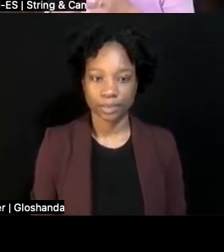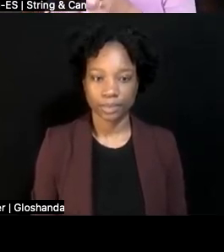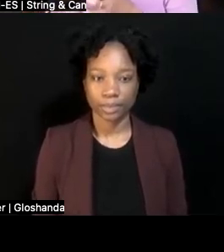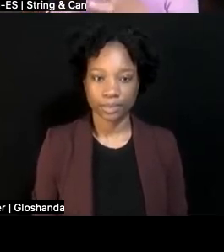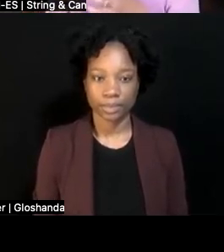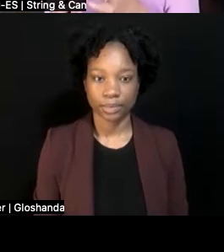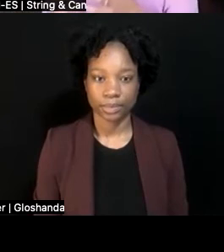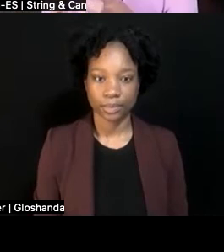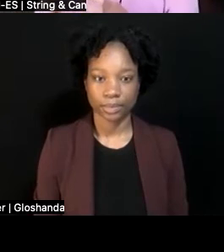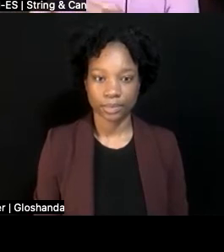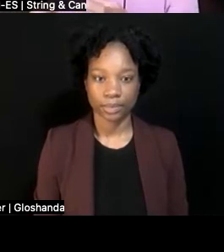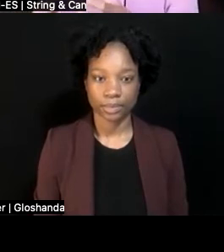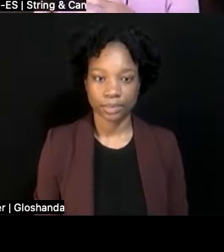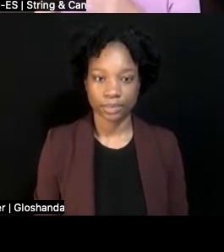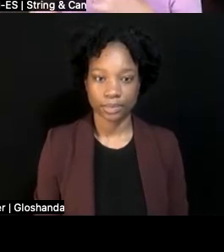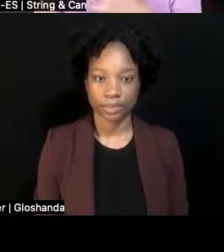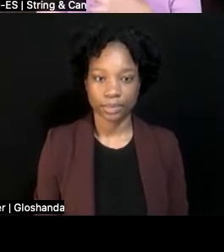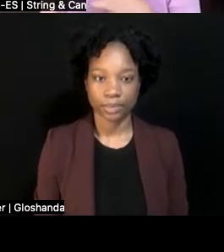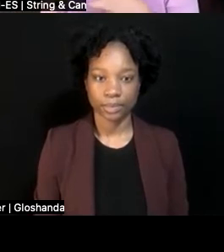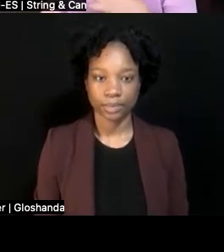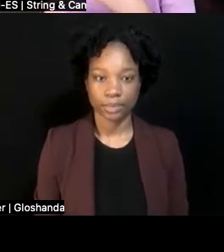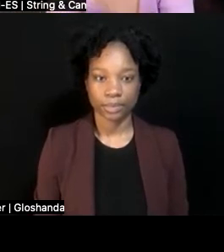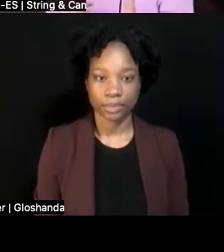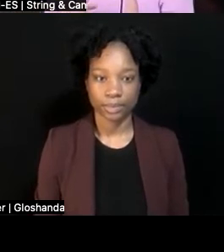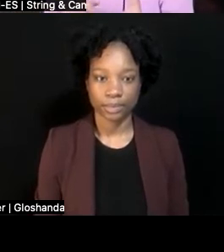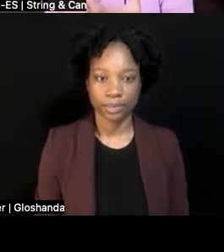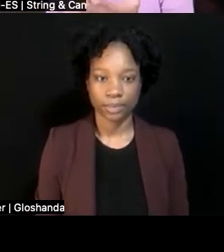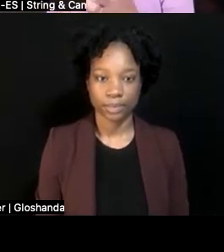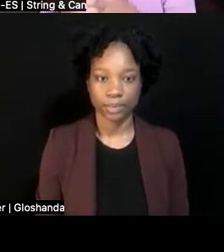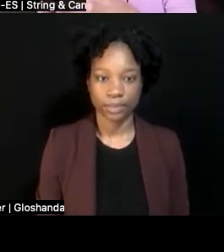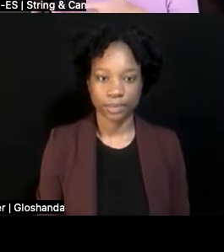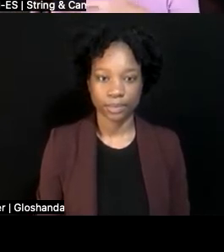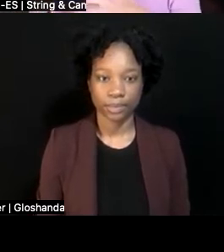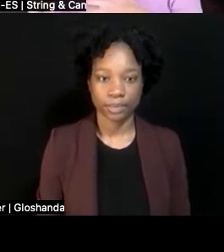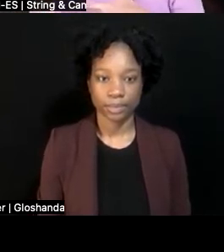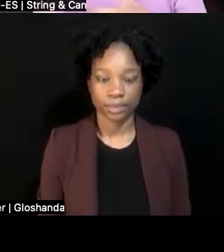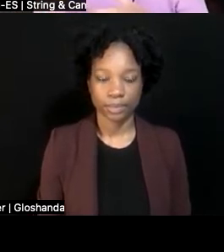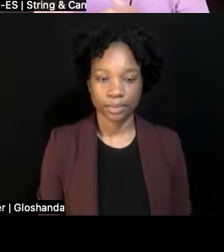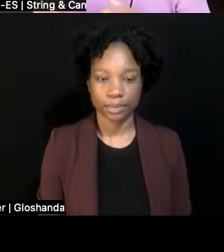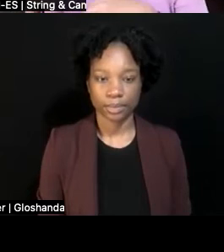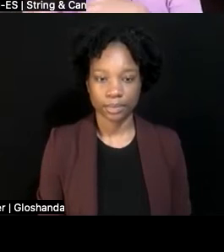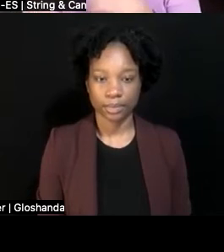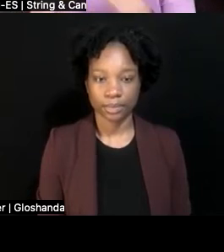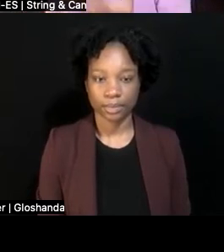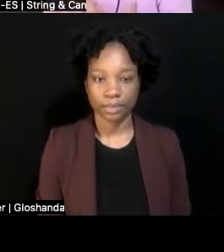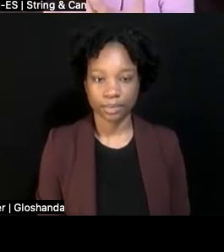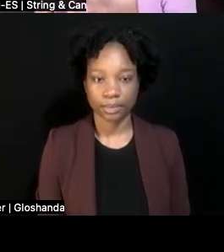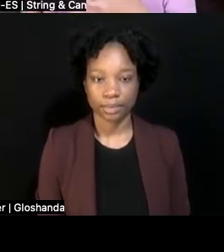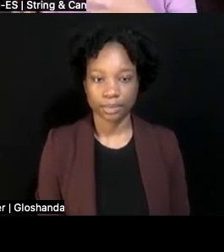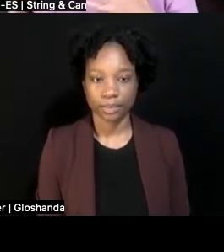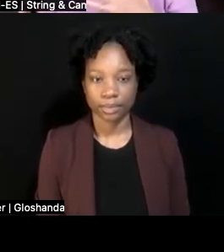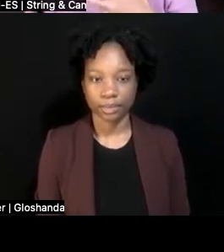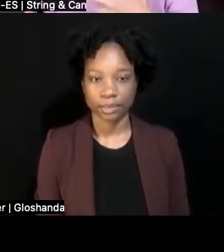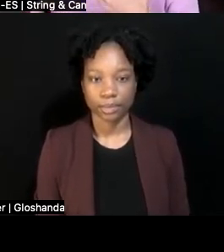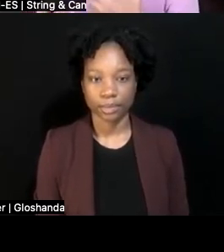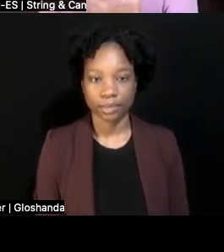pantalla, porque durante muchos años yo fui a los grandes estudios y les hablé de